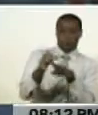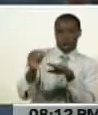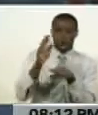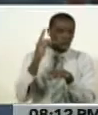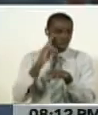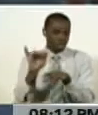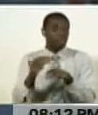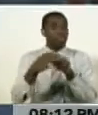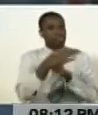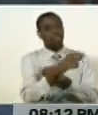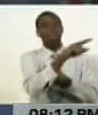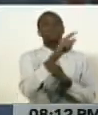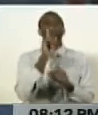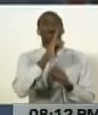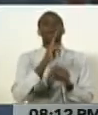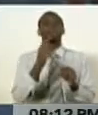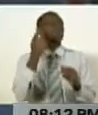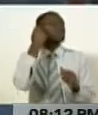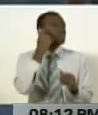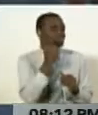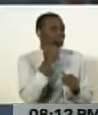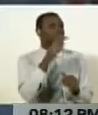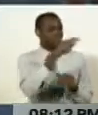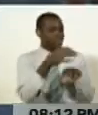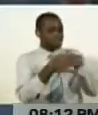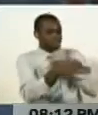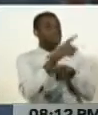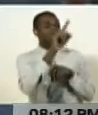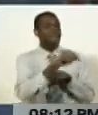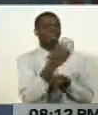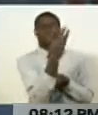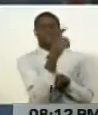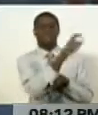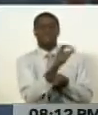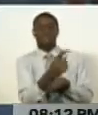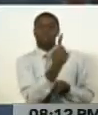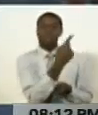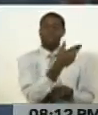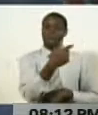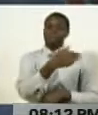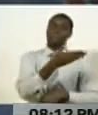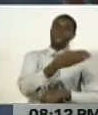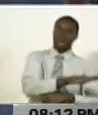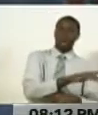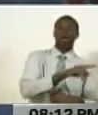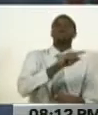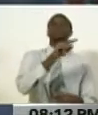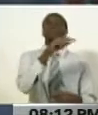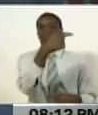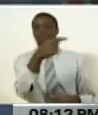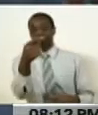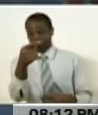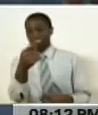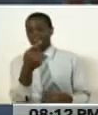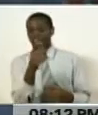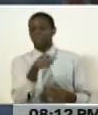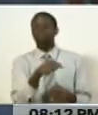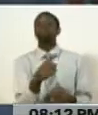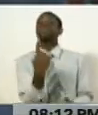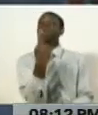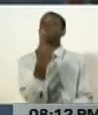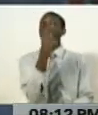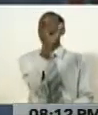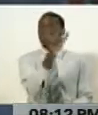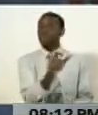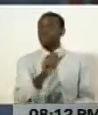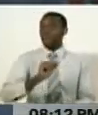3 heridos más. Allí una persona fue herida por arma de fuego, pero también destacar que un funcionario de